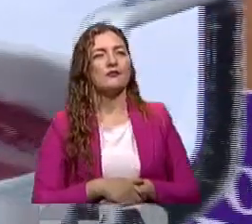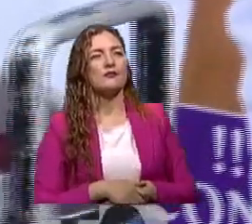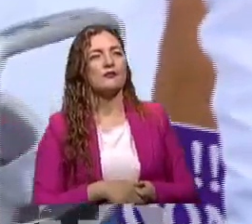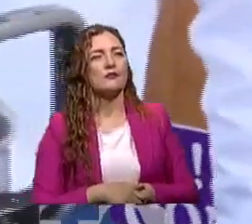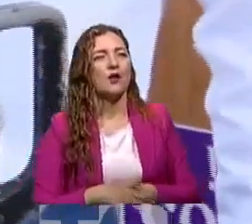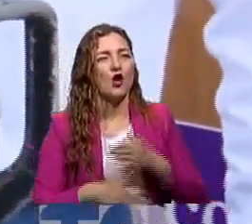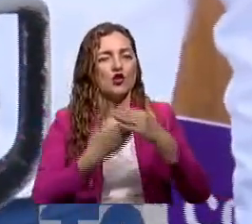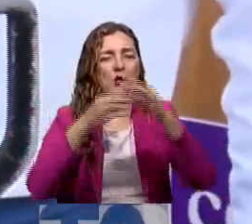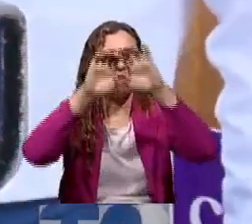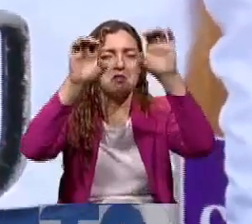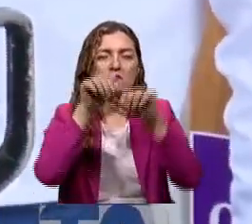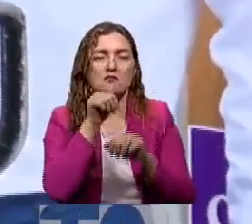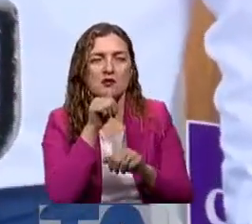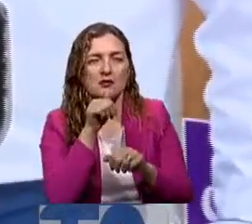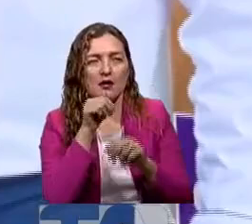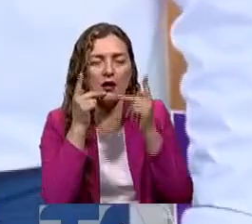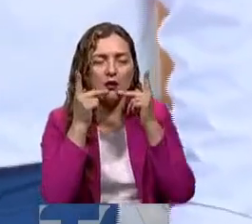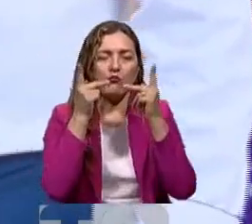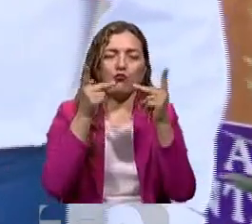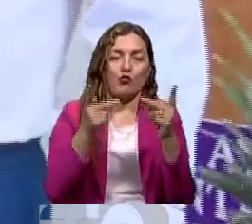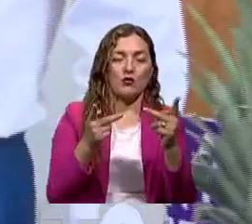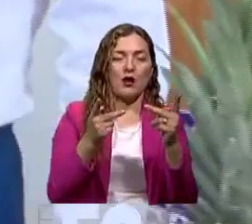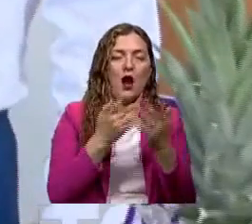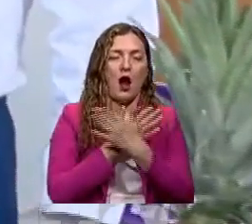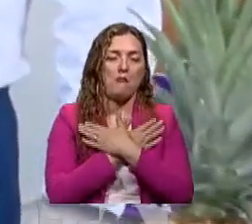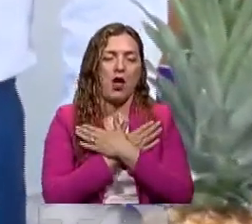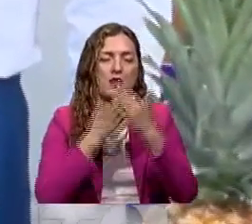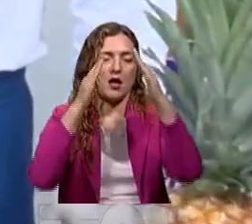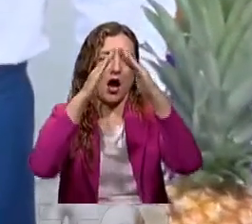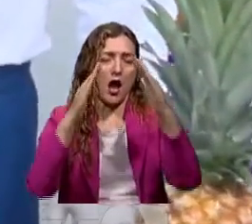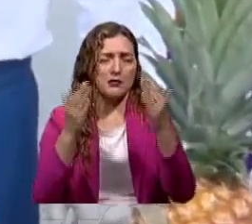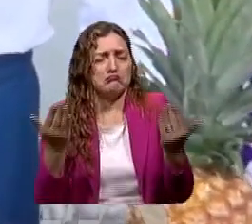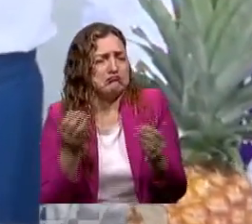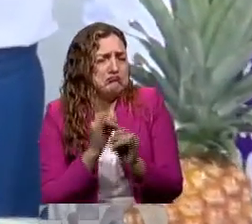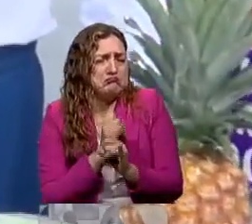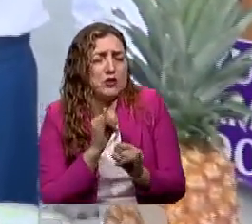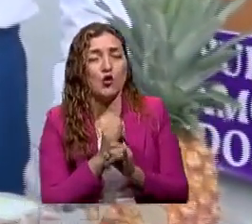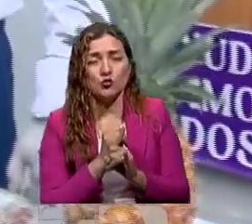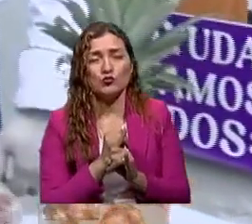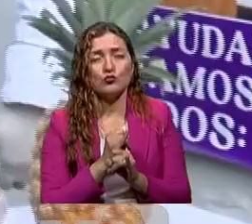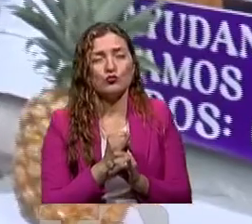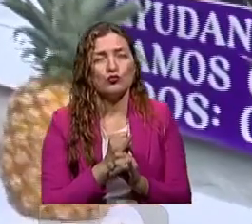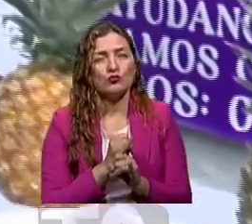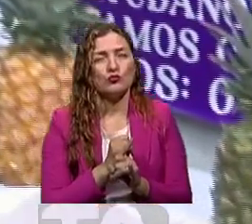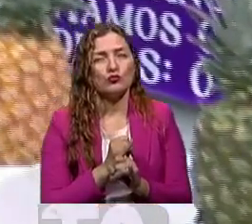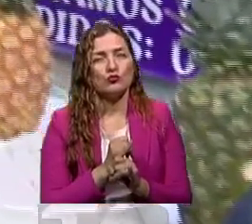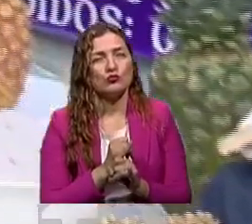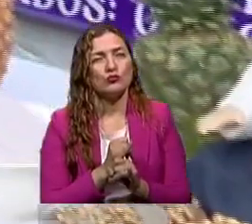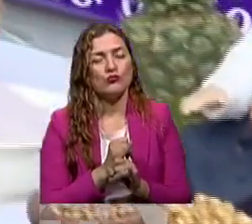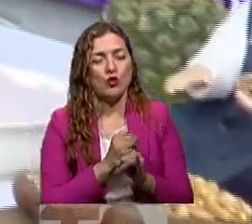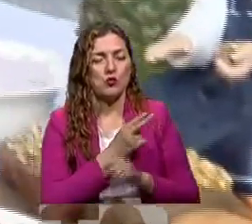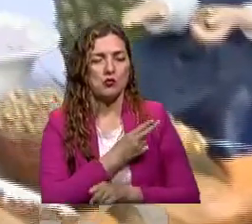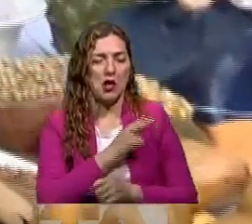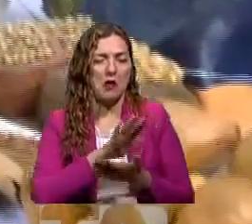a las empresas privadas, públicas, a las amas de casa, instituciones pues como